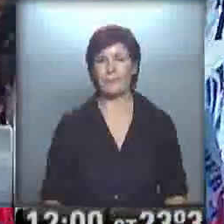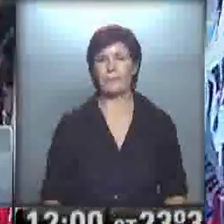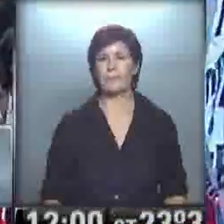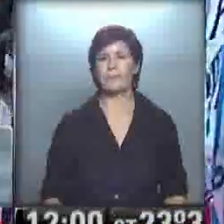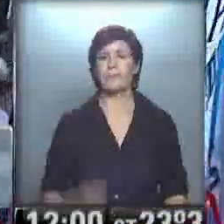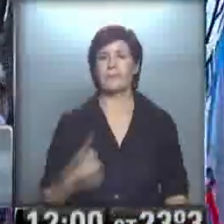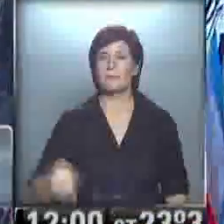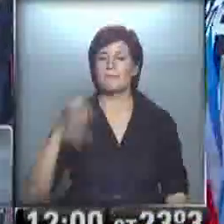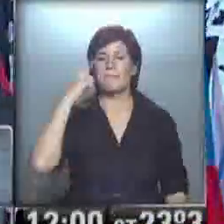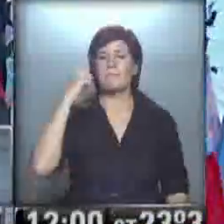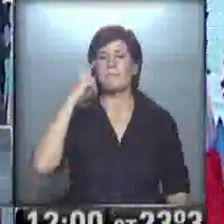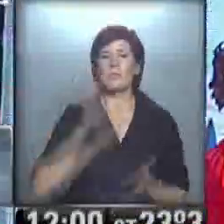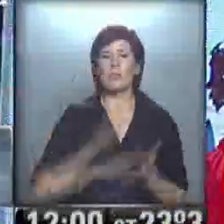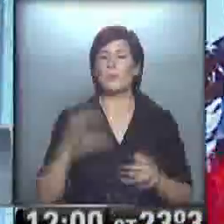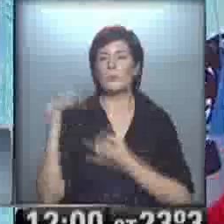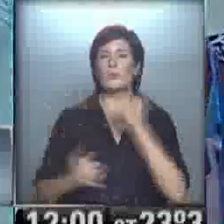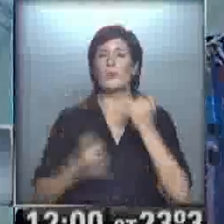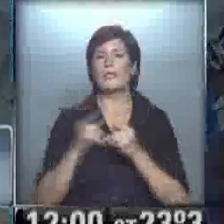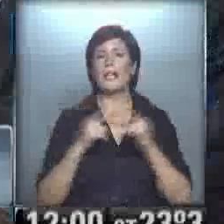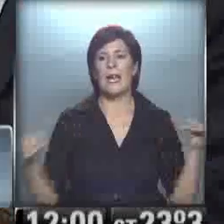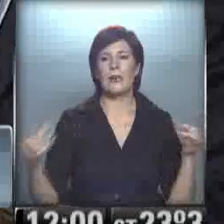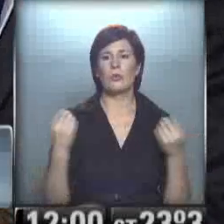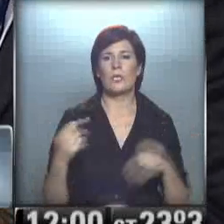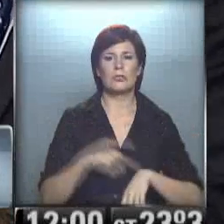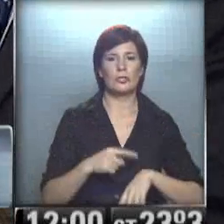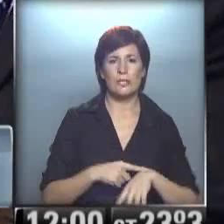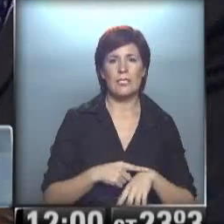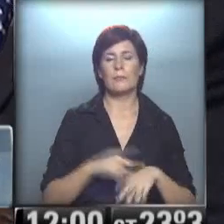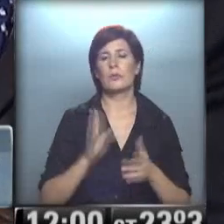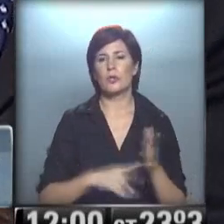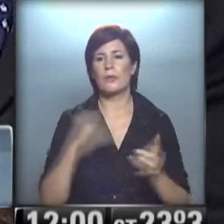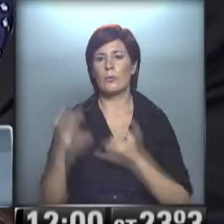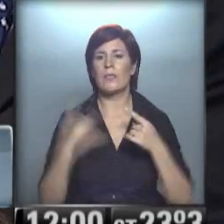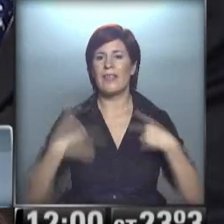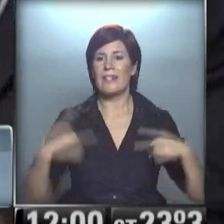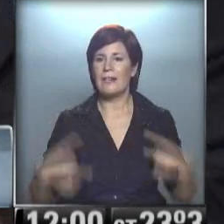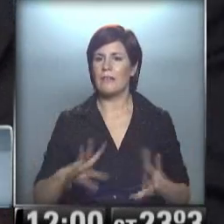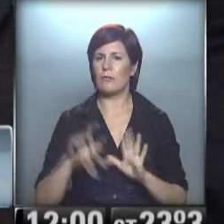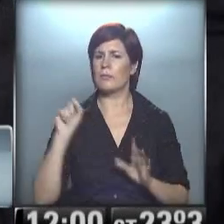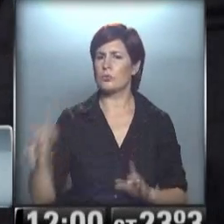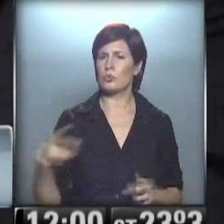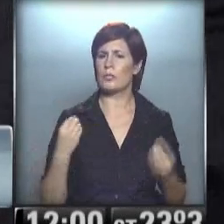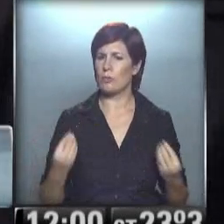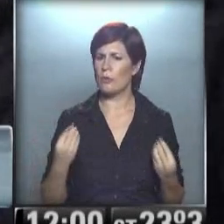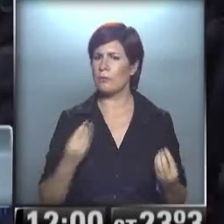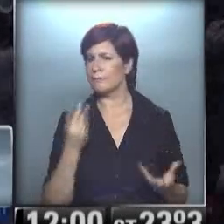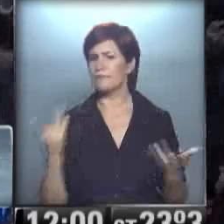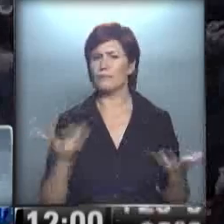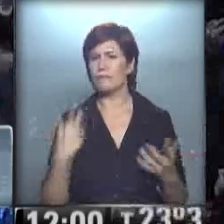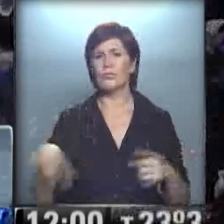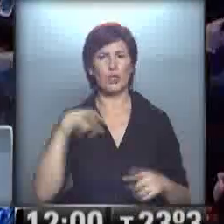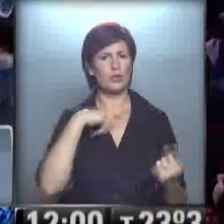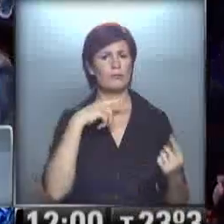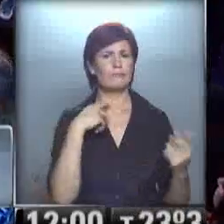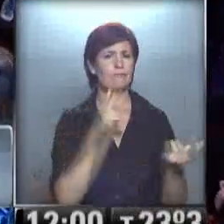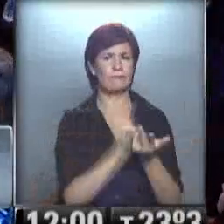en torno a la duración del mensaje, las expectativas en cuanto al tenor que va a tener el mensaje presidencial, es el comentario por estas horas,